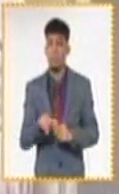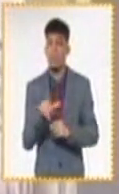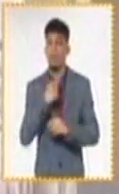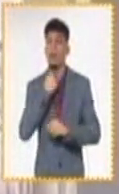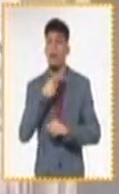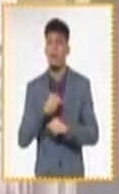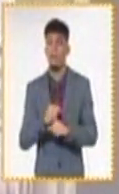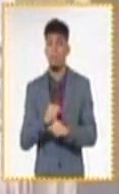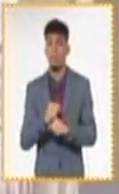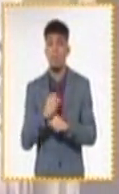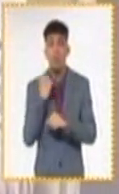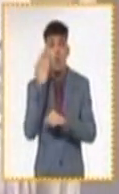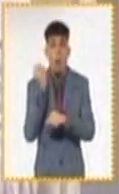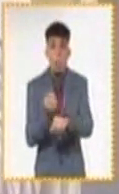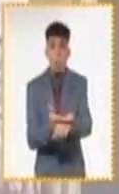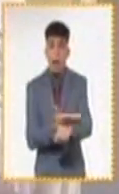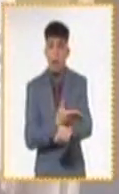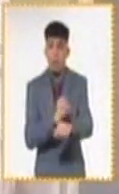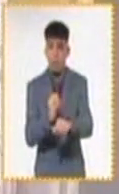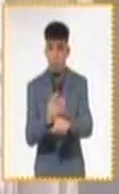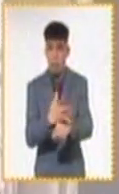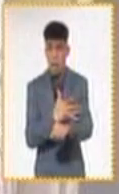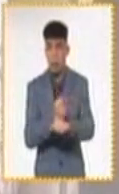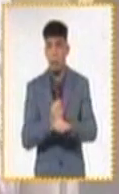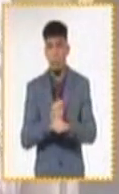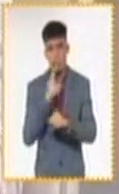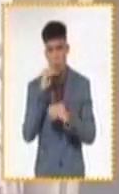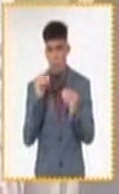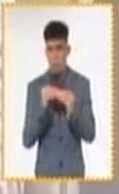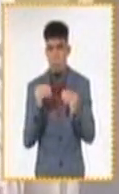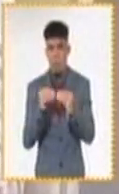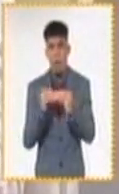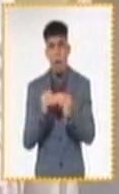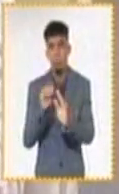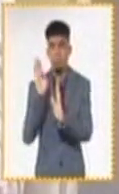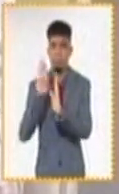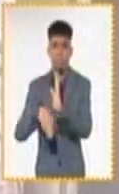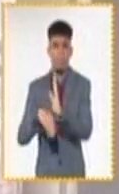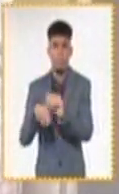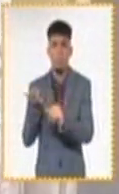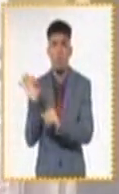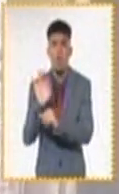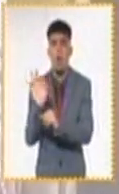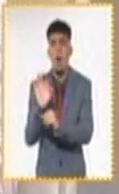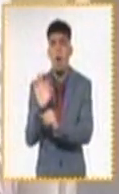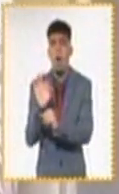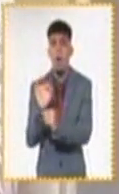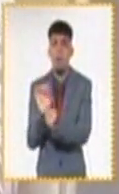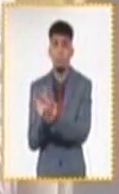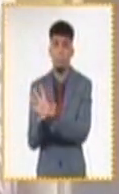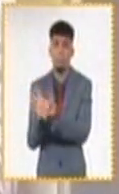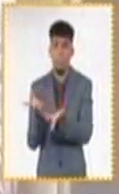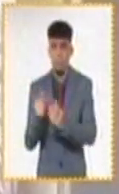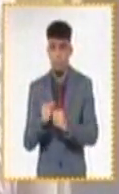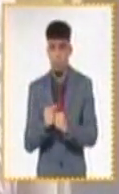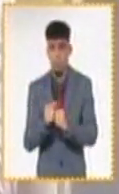blancos, anglosajones y protestantes, todos aquellos que no encajen en un determinado proyecto de nación, que no sepan